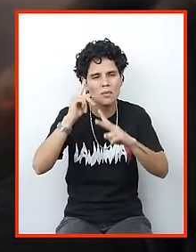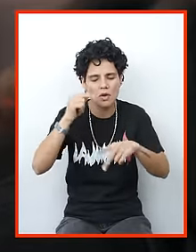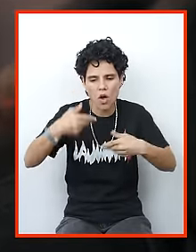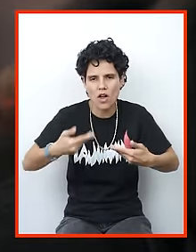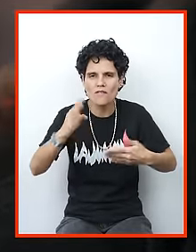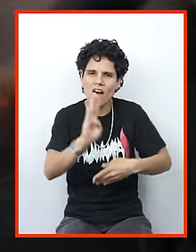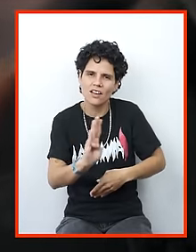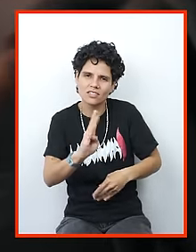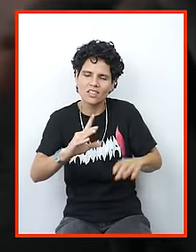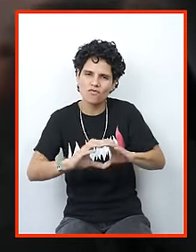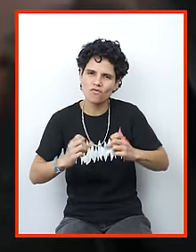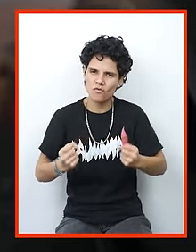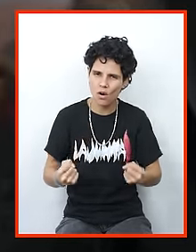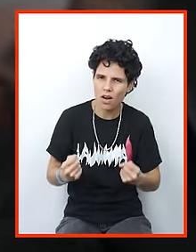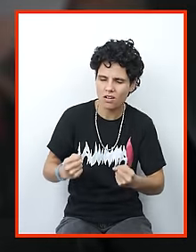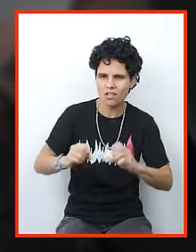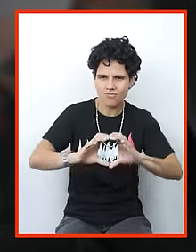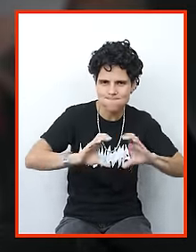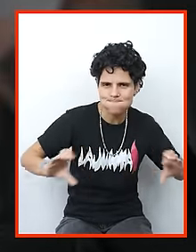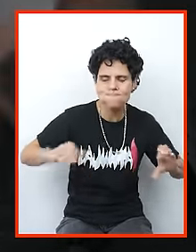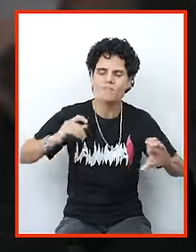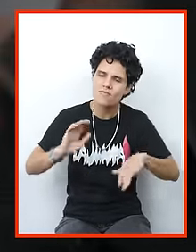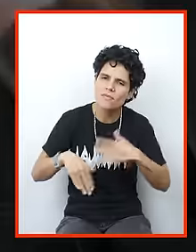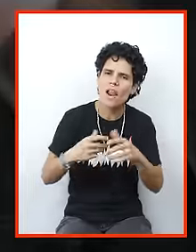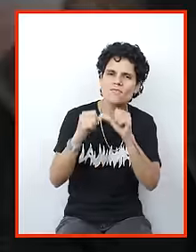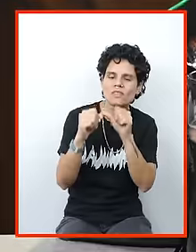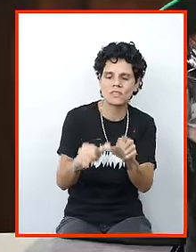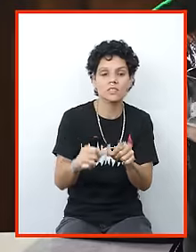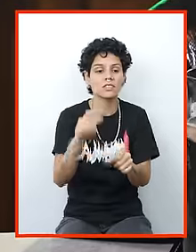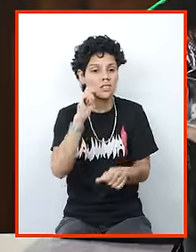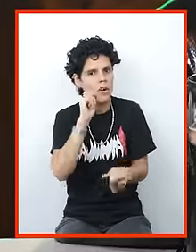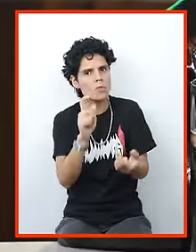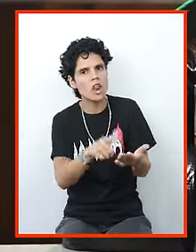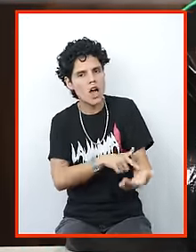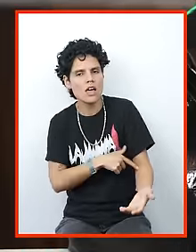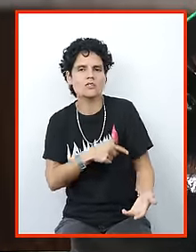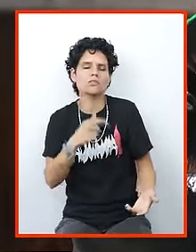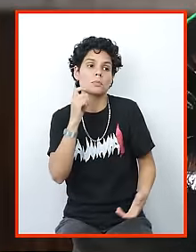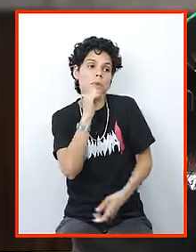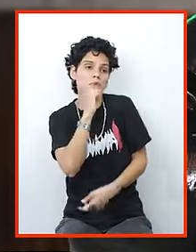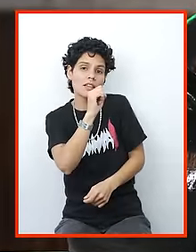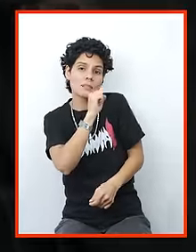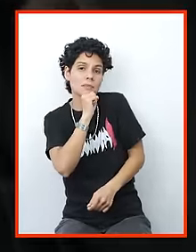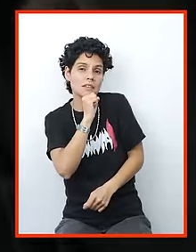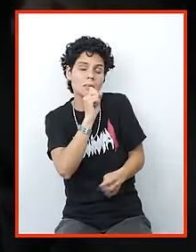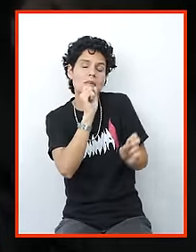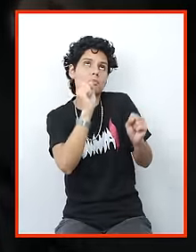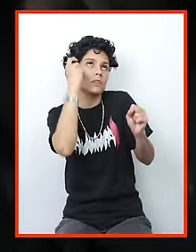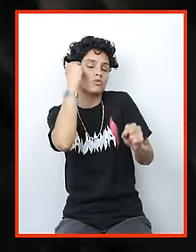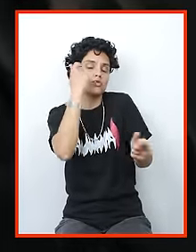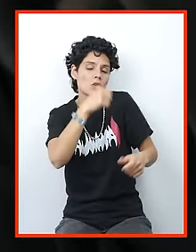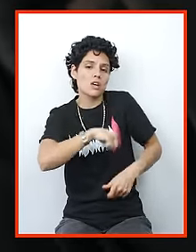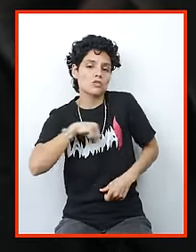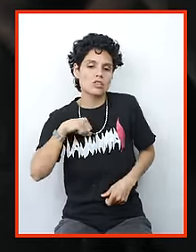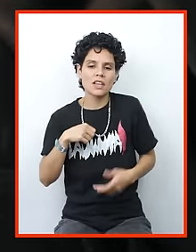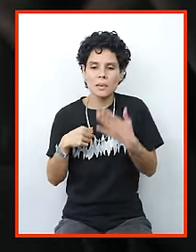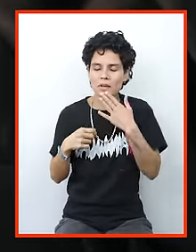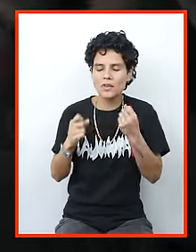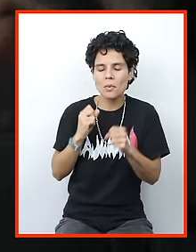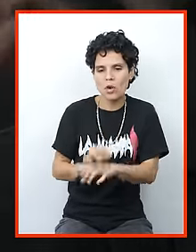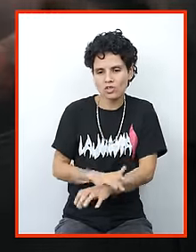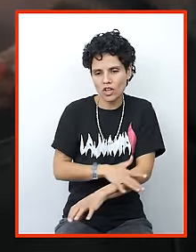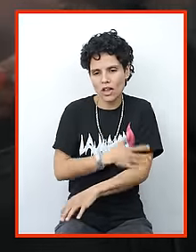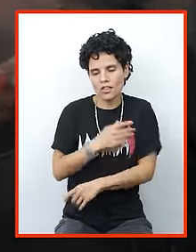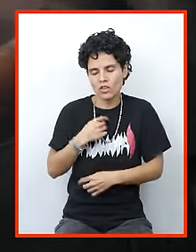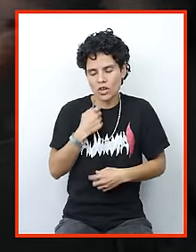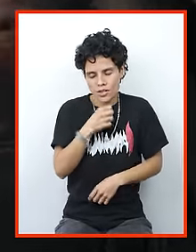ojalá Dios quiera me permita hacerlo durante, no sé, muchos años más. O sea, largo en el tiempo, sostenido. Que ¿Te emocionás cuando le di tu tata?